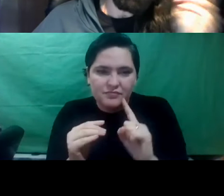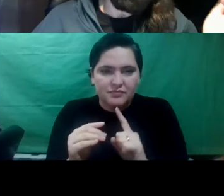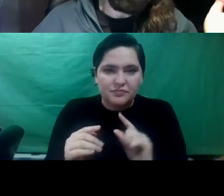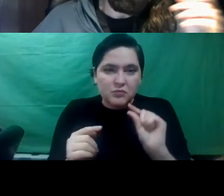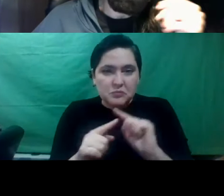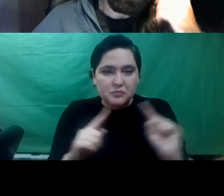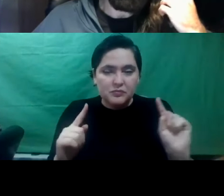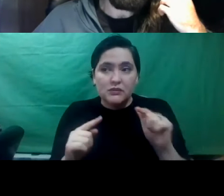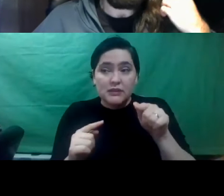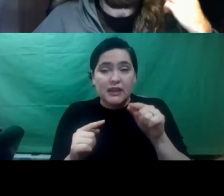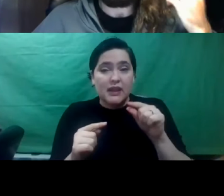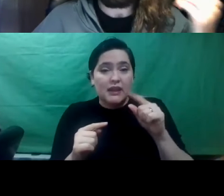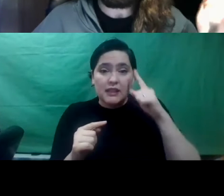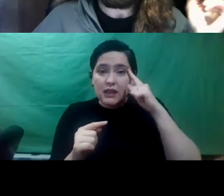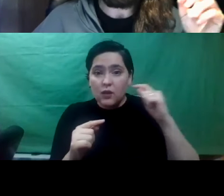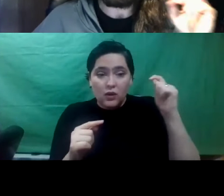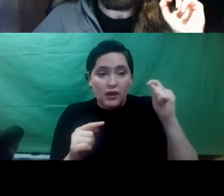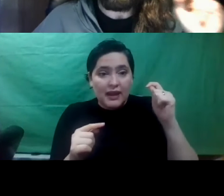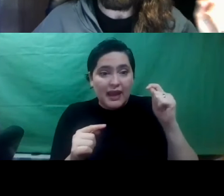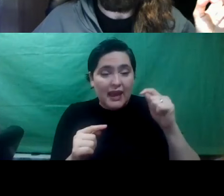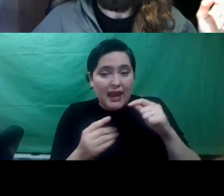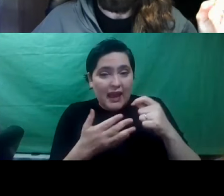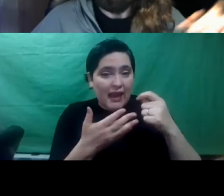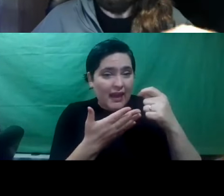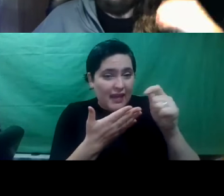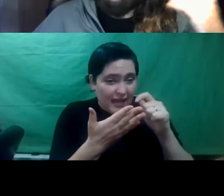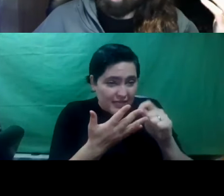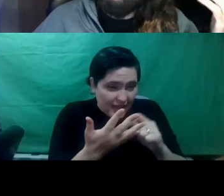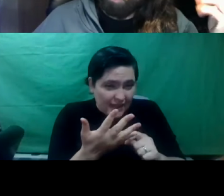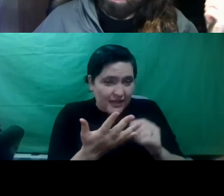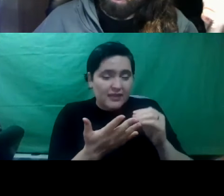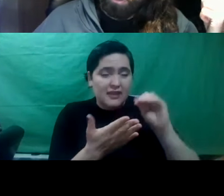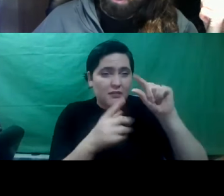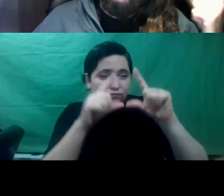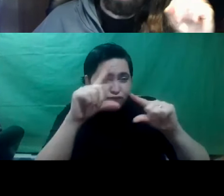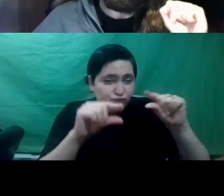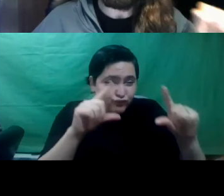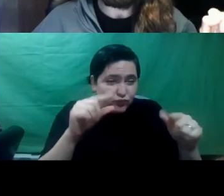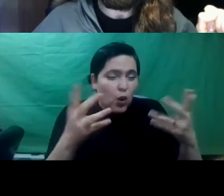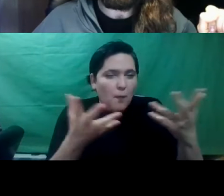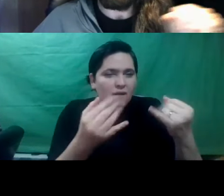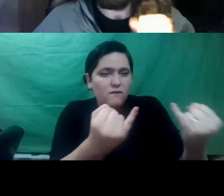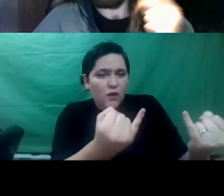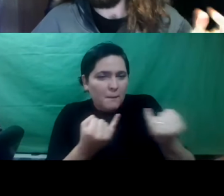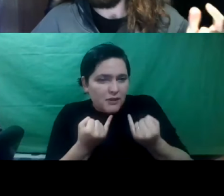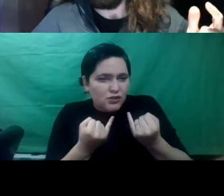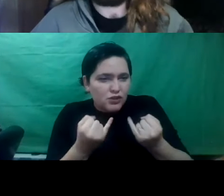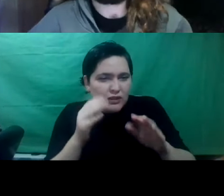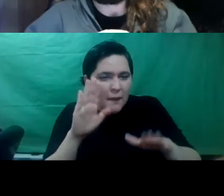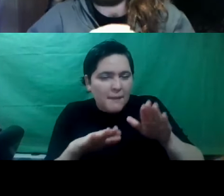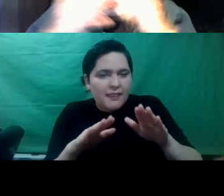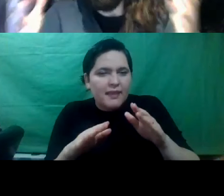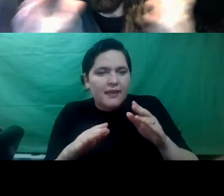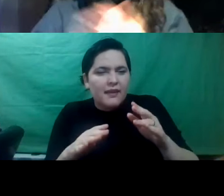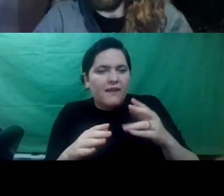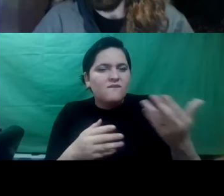Y la entropía estadística es el promedio de la reducción de la incertidumbre o la ganancia de información sobre el valor de una variable una vez que es medida. Es